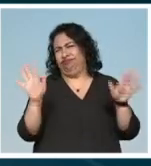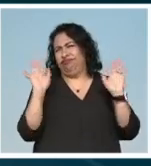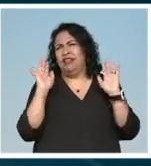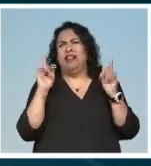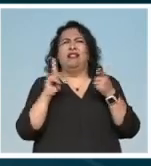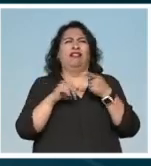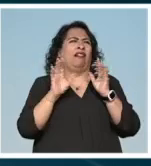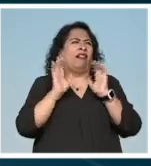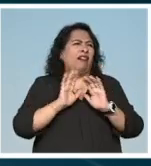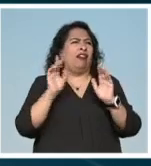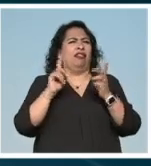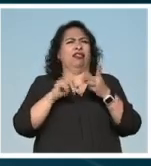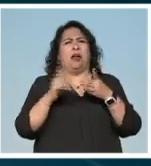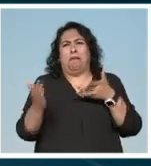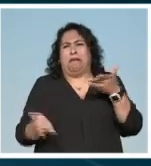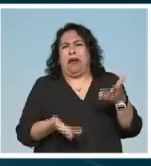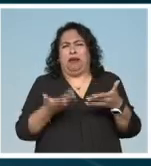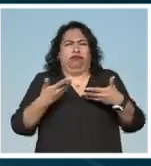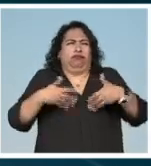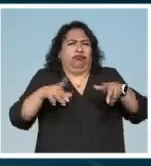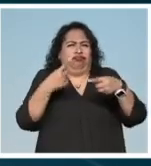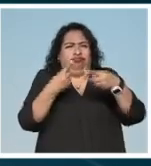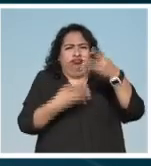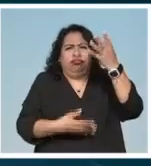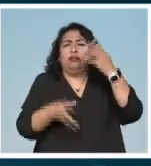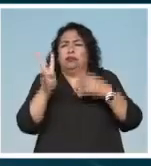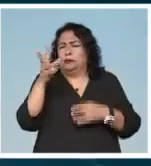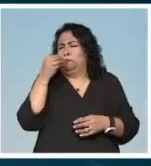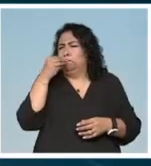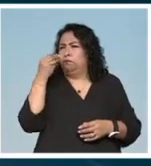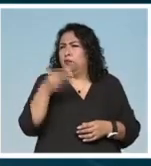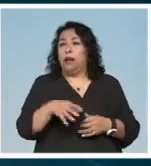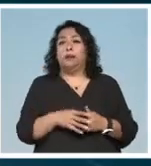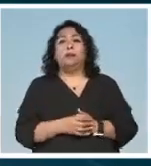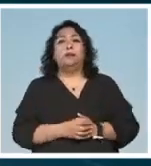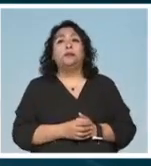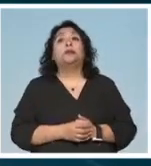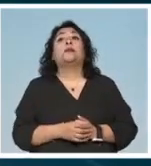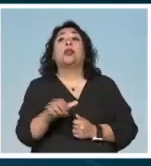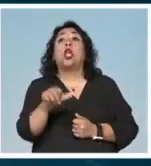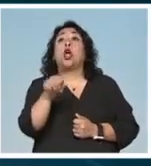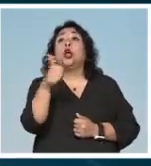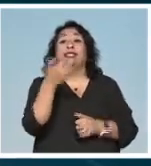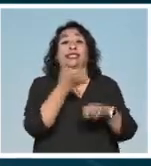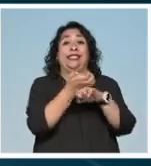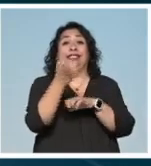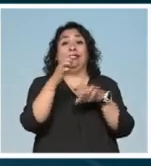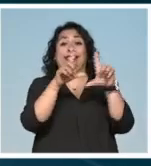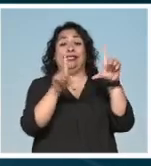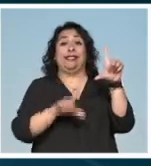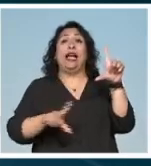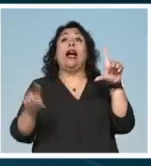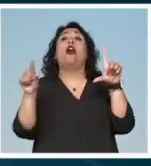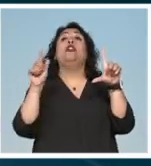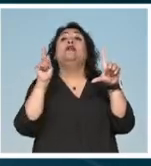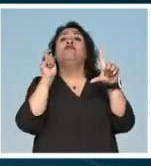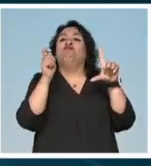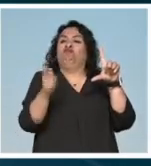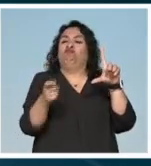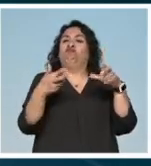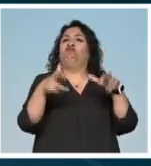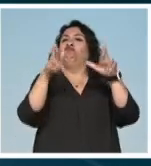cantan, bailan, bueno, es una maravilla. 11 entidades federativas serán